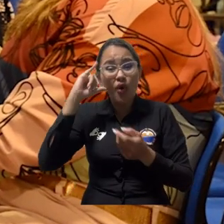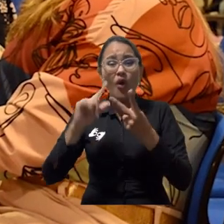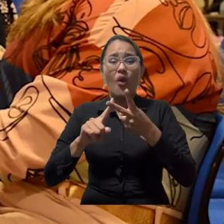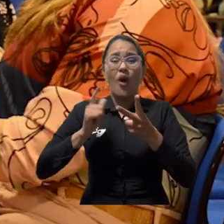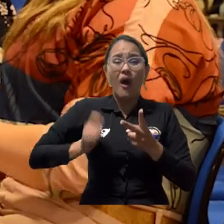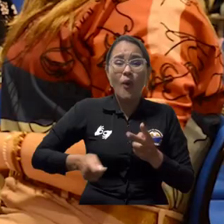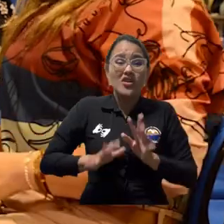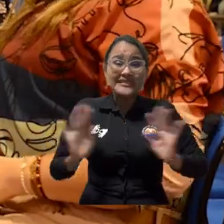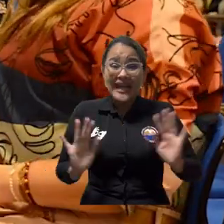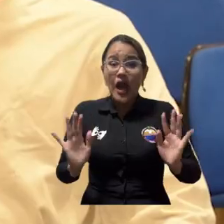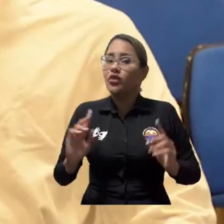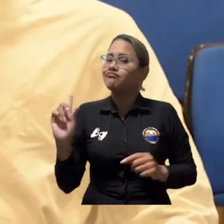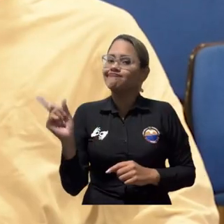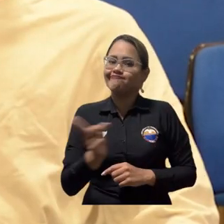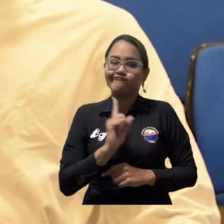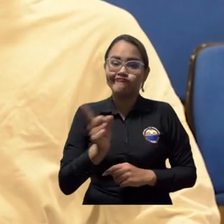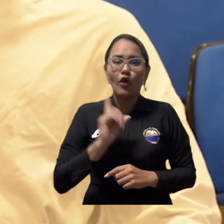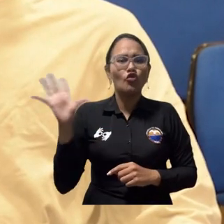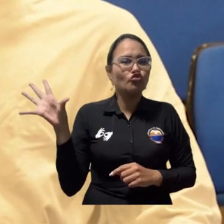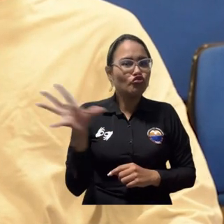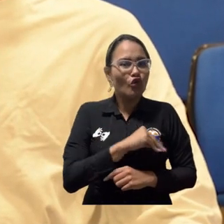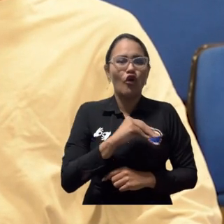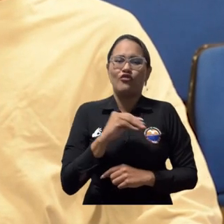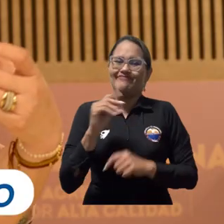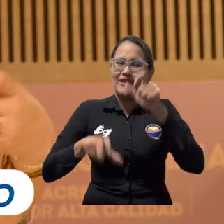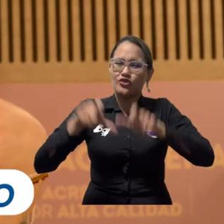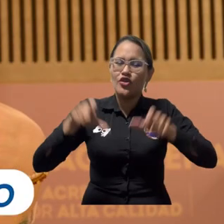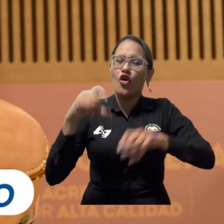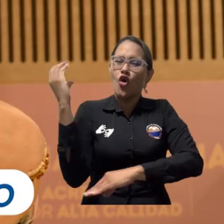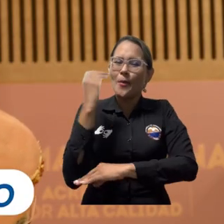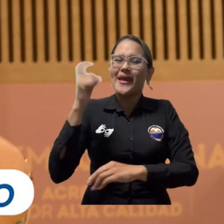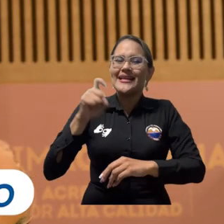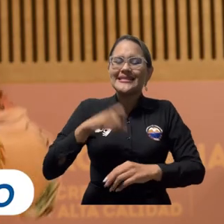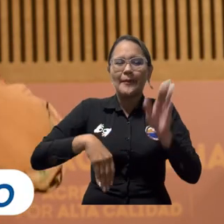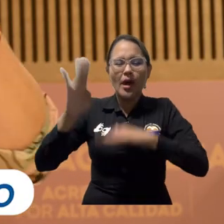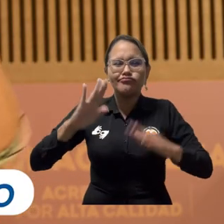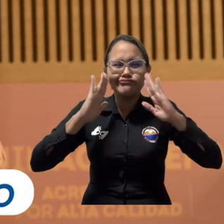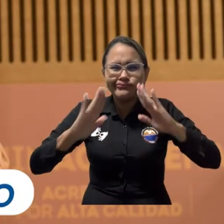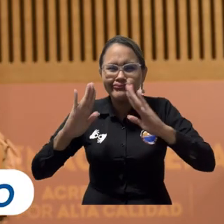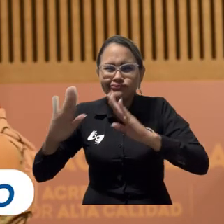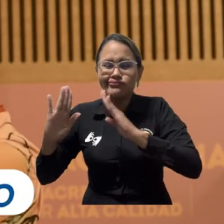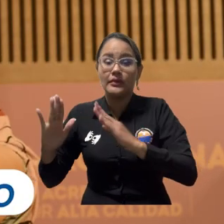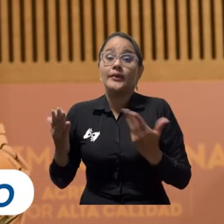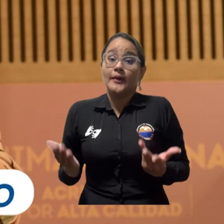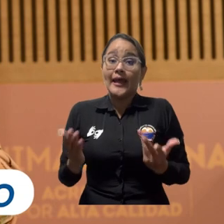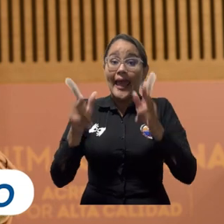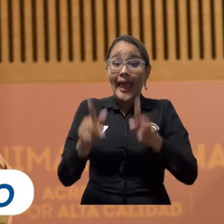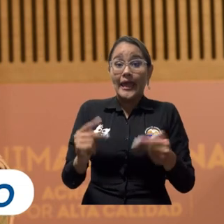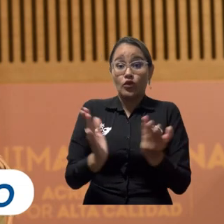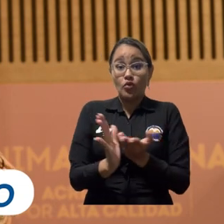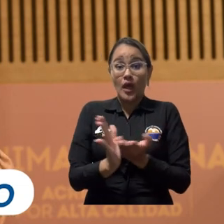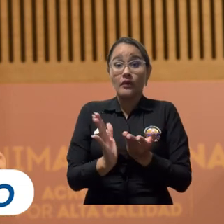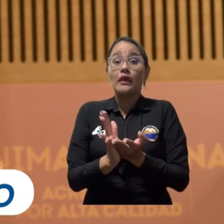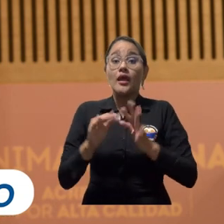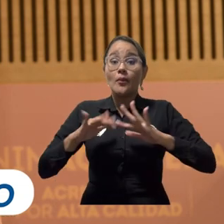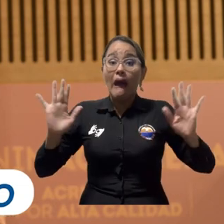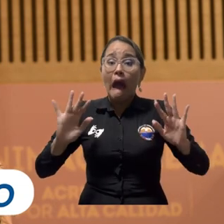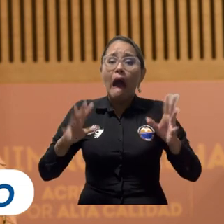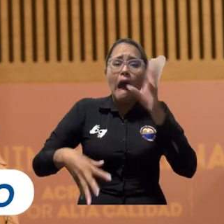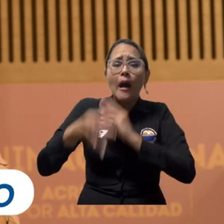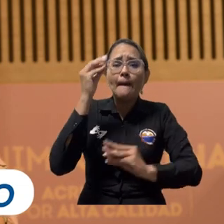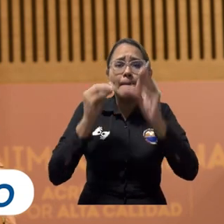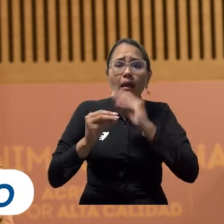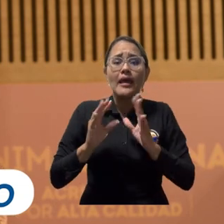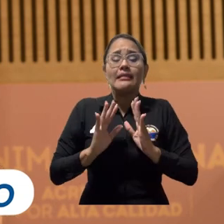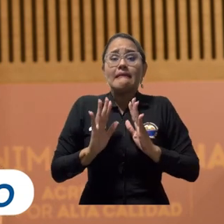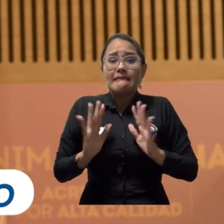colombianos debemos estar pendientes de estos procesos, ser veedores. Porque no solamente el estudiante se empodera, aprende, genera